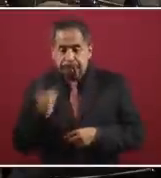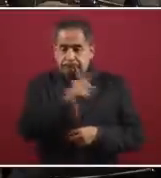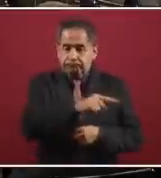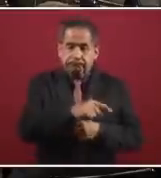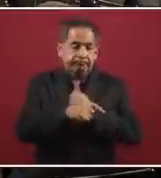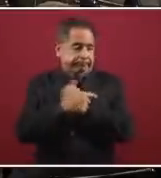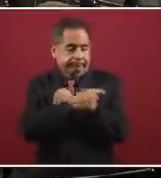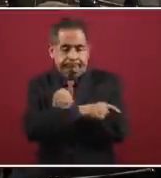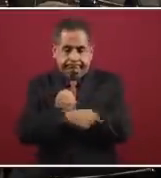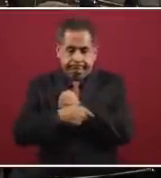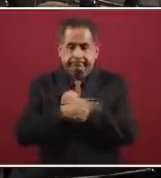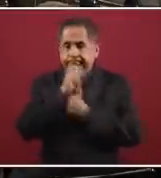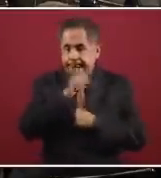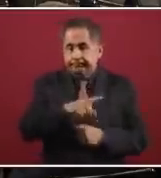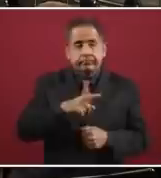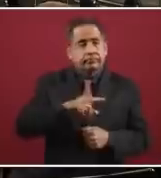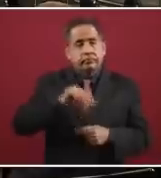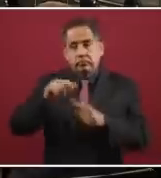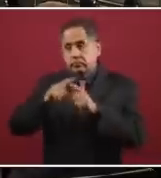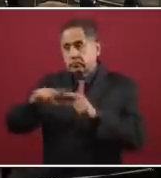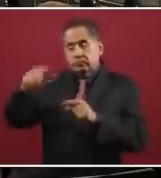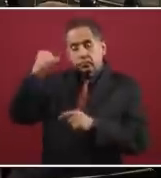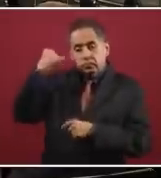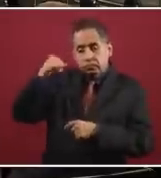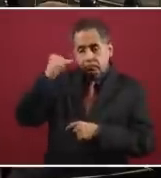la península de Yucatán. Muchas gracias.